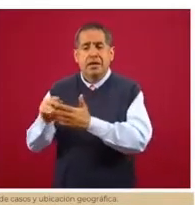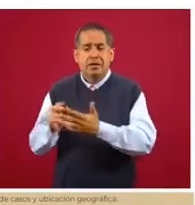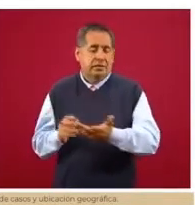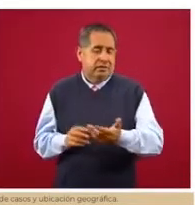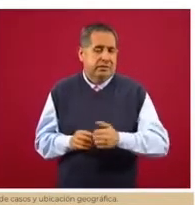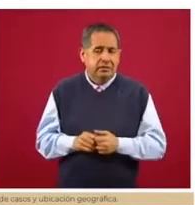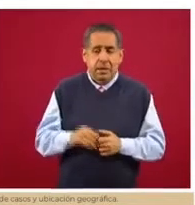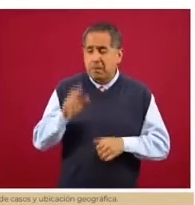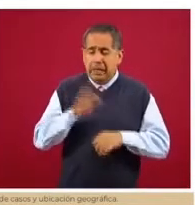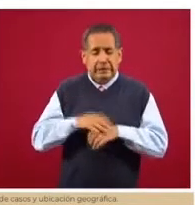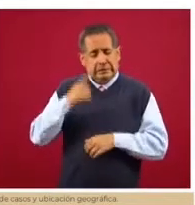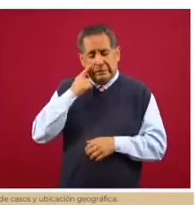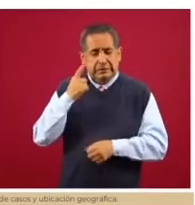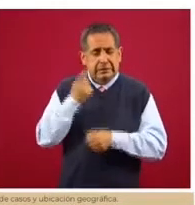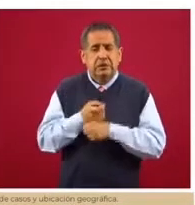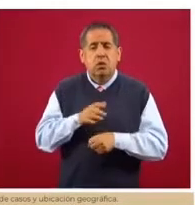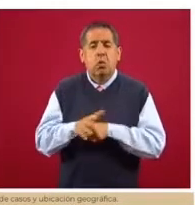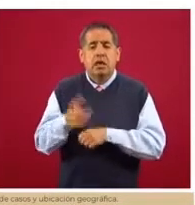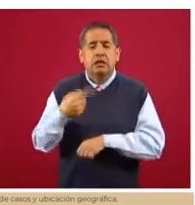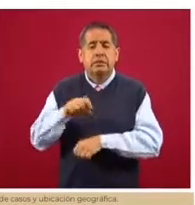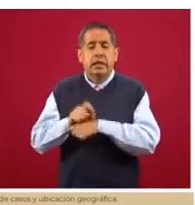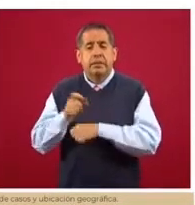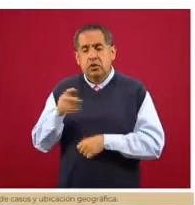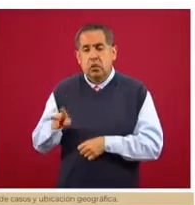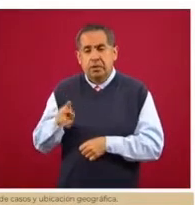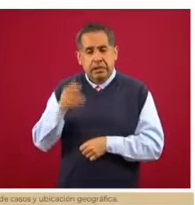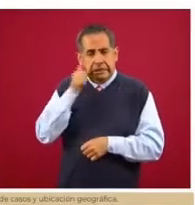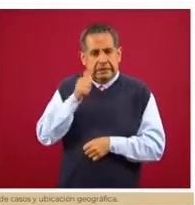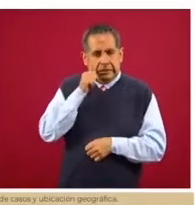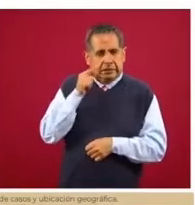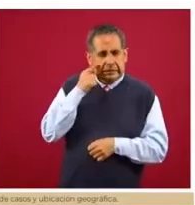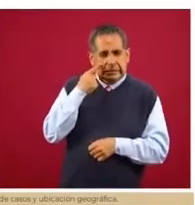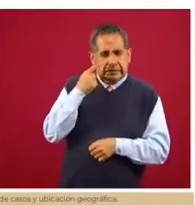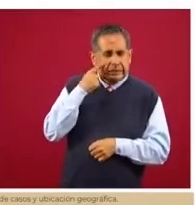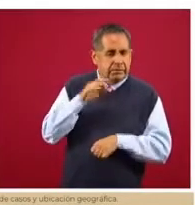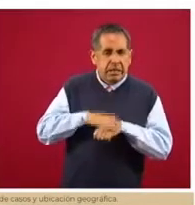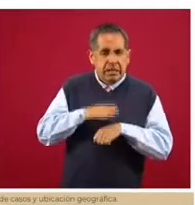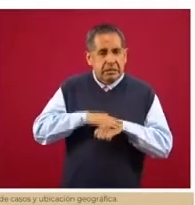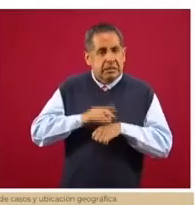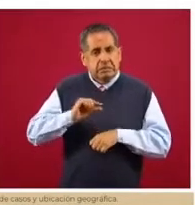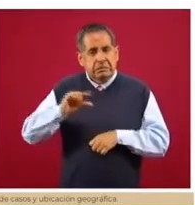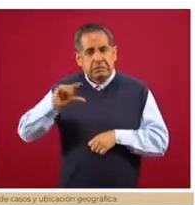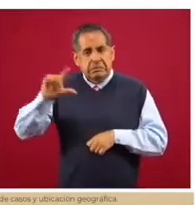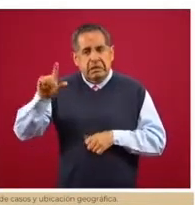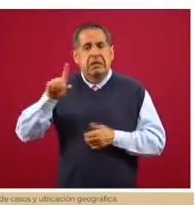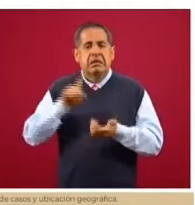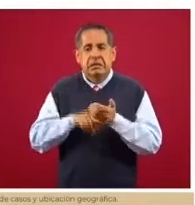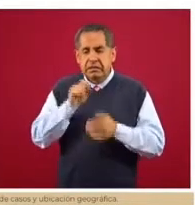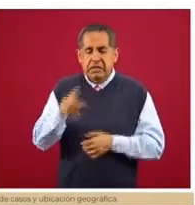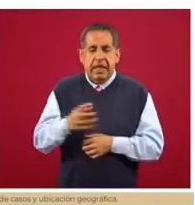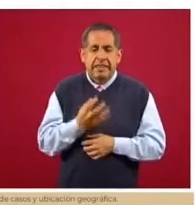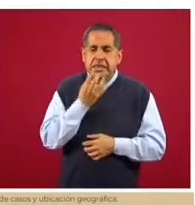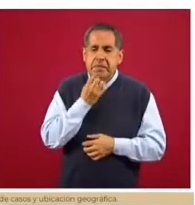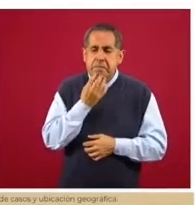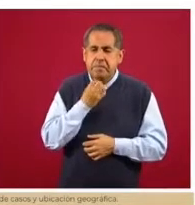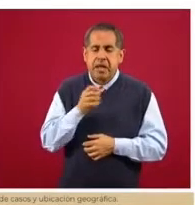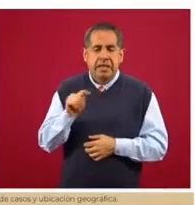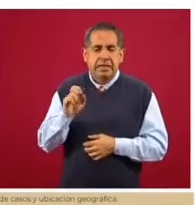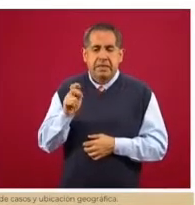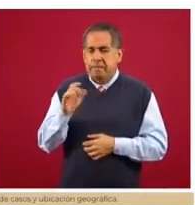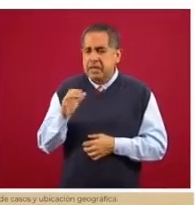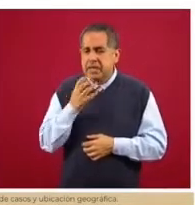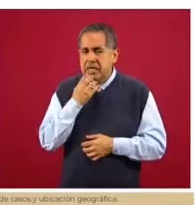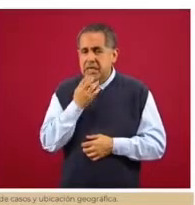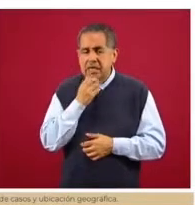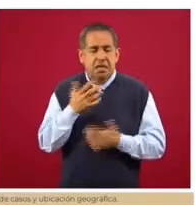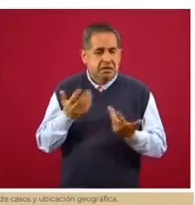tiene la mayor tasa de incidencia en la semana 29 y prácticamente la ha tenido durante todas las semanas previas es precisamente Tepic,